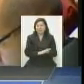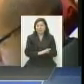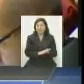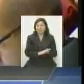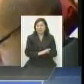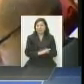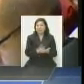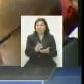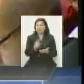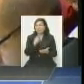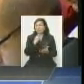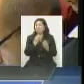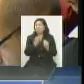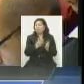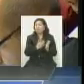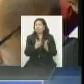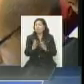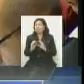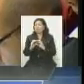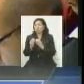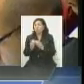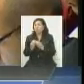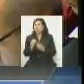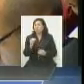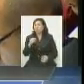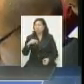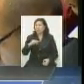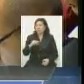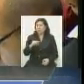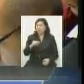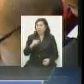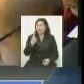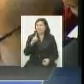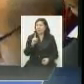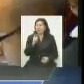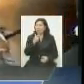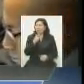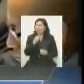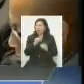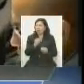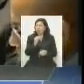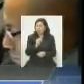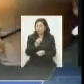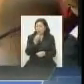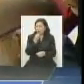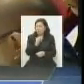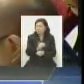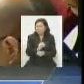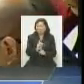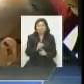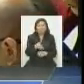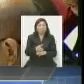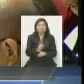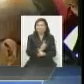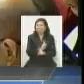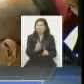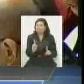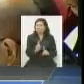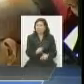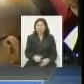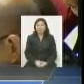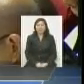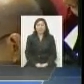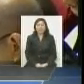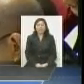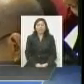es ilícito, porque ayer fue un grupo, una ONG, para llevarles agua y comida y no les dejaron entrar. Ahora,